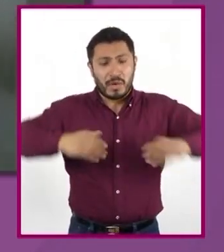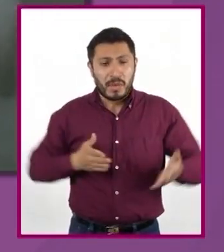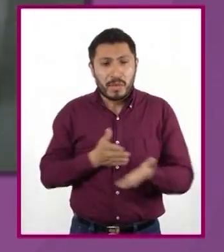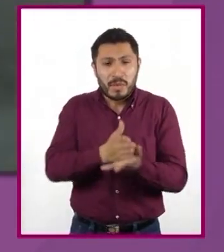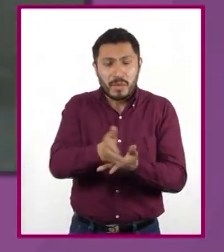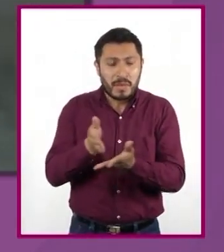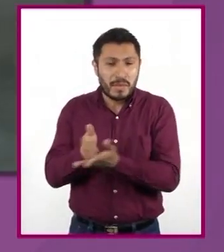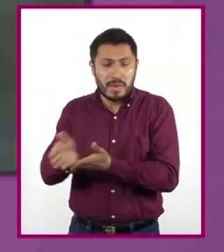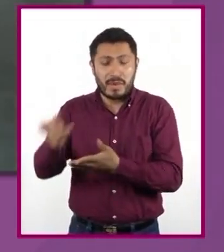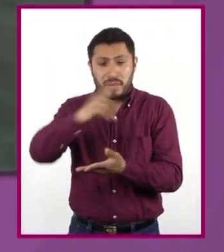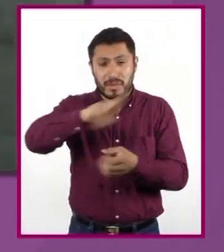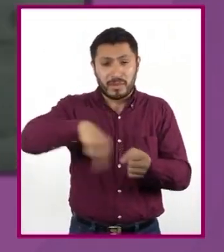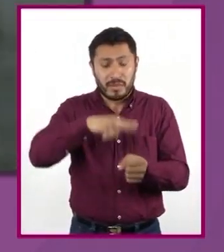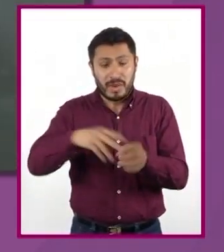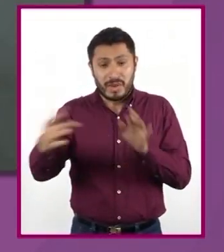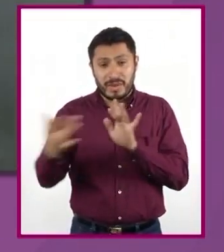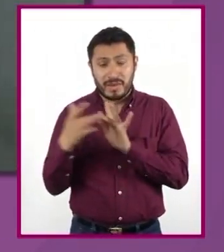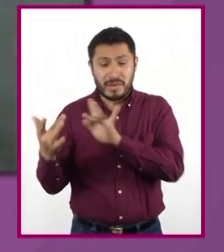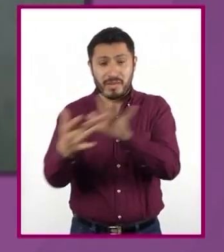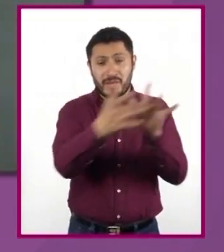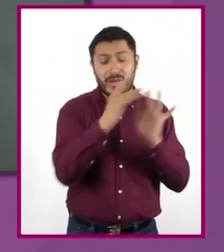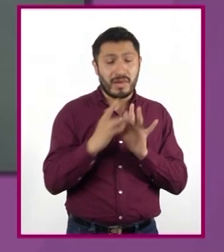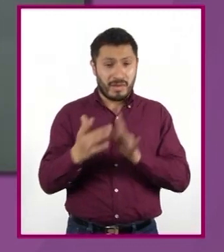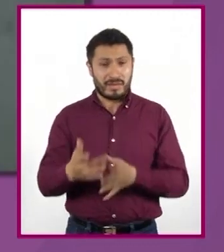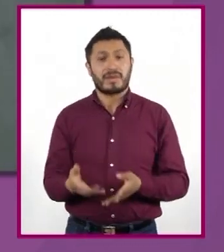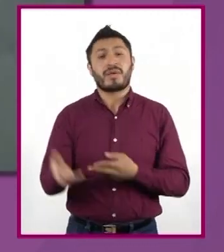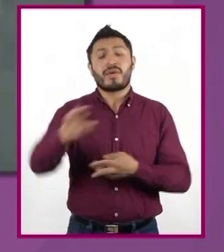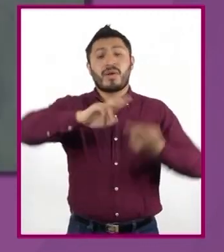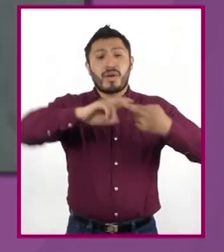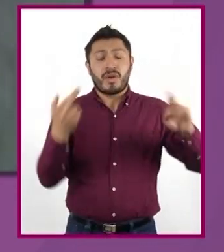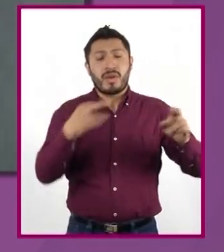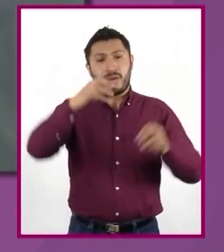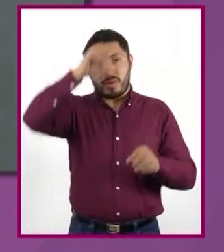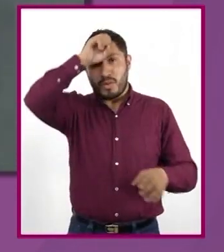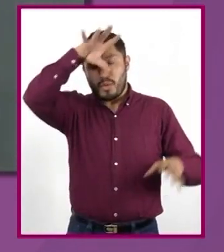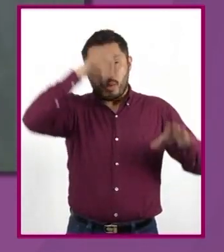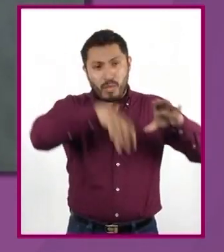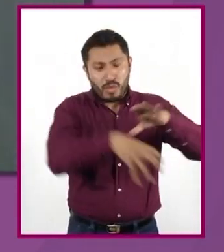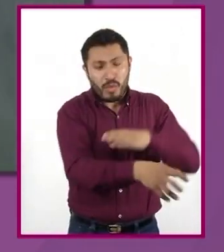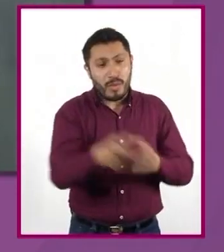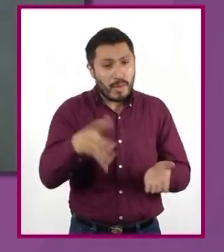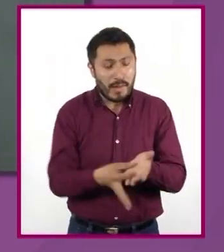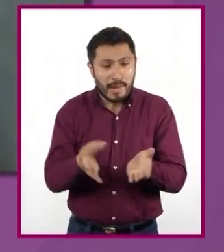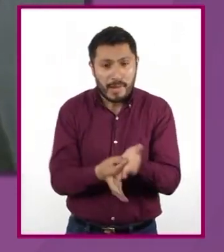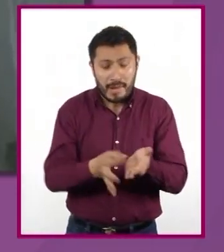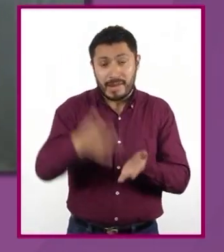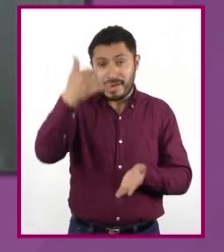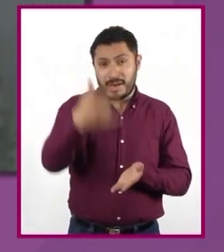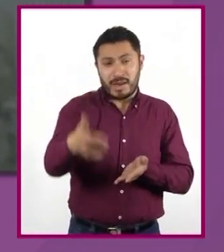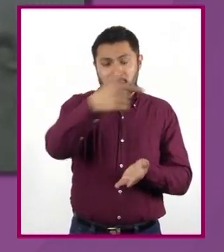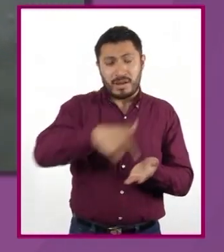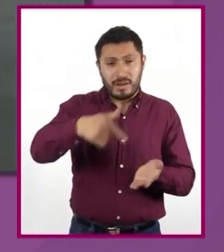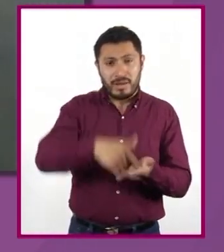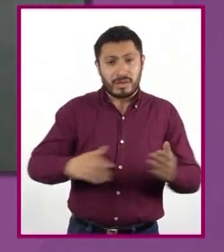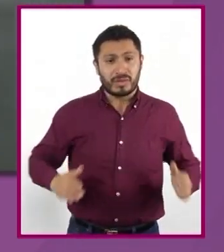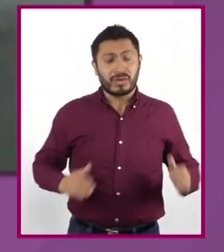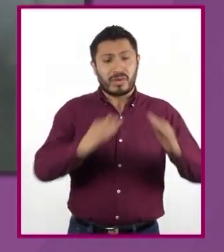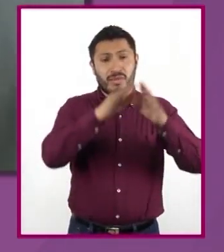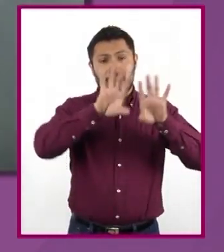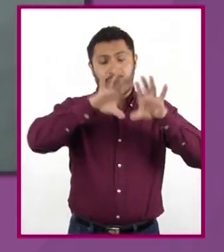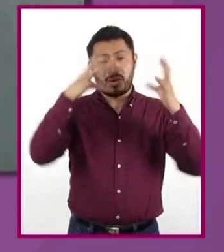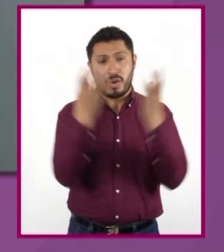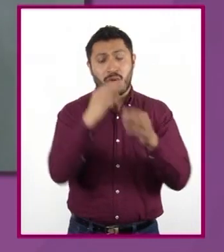de varias rutas de intercambio, por los recursos minerales y por su ubicación sobre el Trópico de